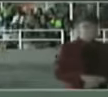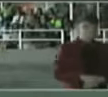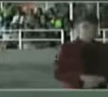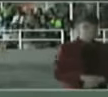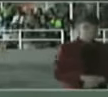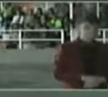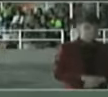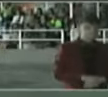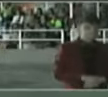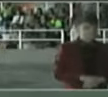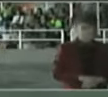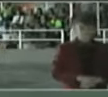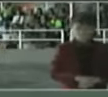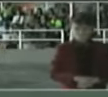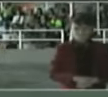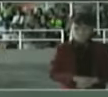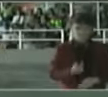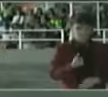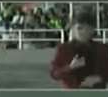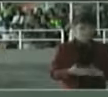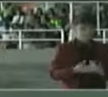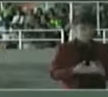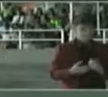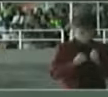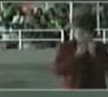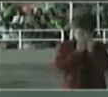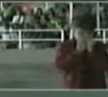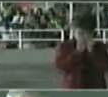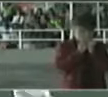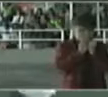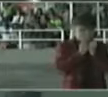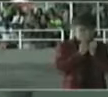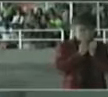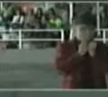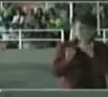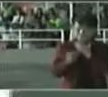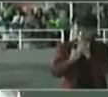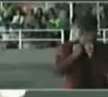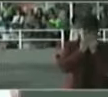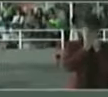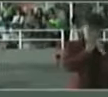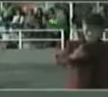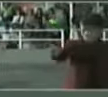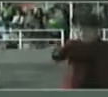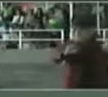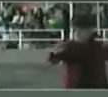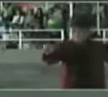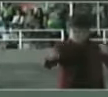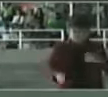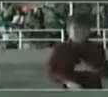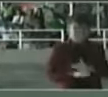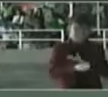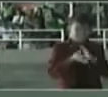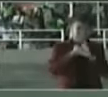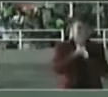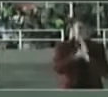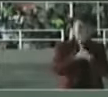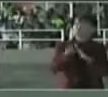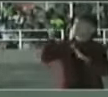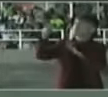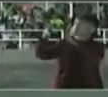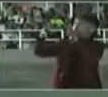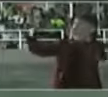Pero no hay que decir, yo hago silencio, no, no me pidan que me calle. Hoy hablaré de su